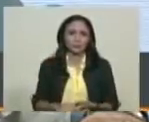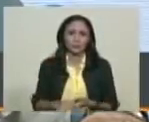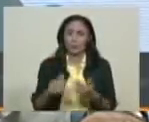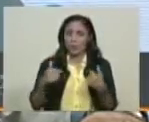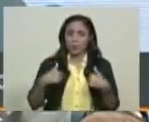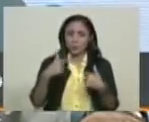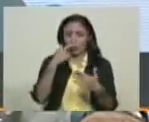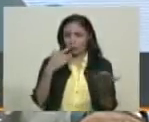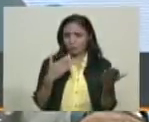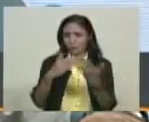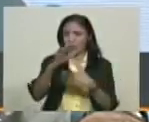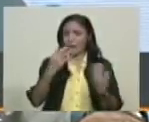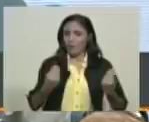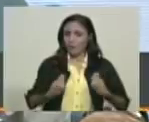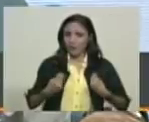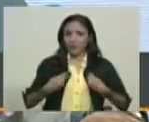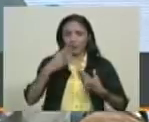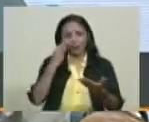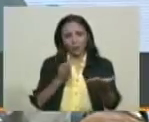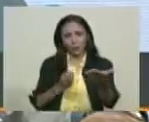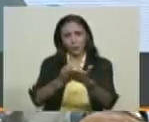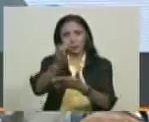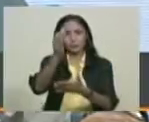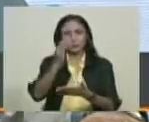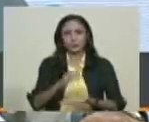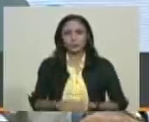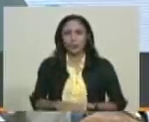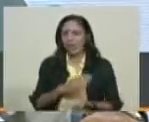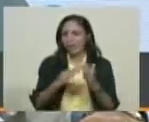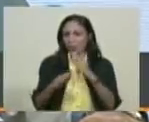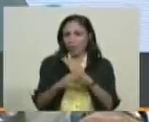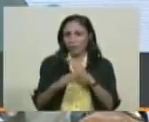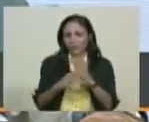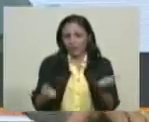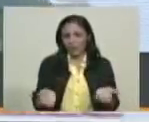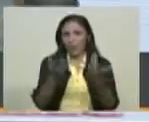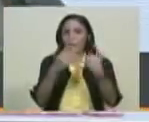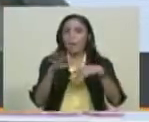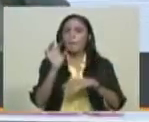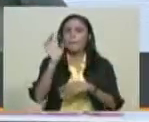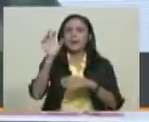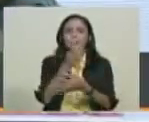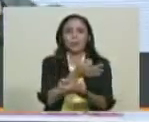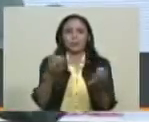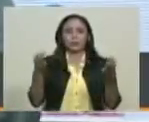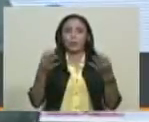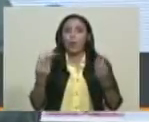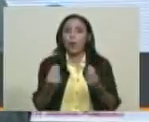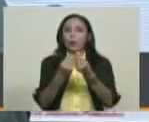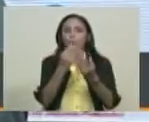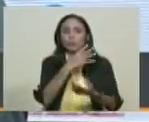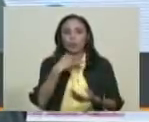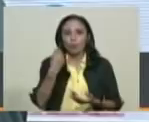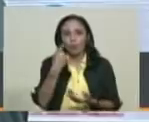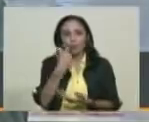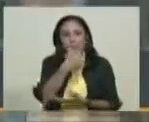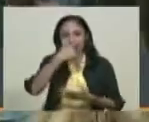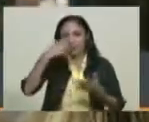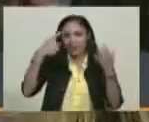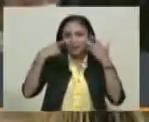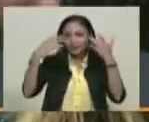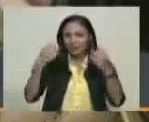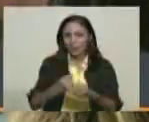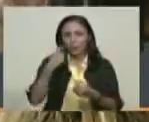todavía hay mucho trecho que recorrer y todavía hay que construir una patria. Y con esta juventud estoy seguro que vamos a